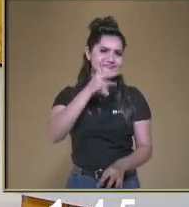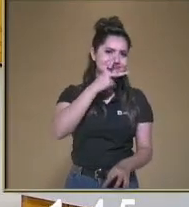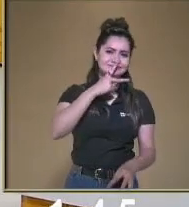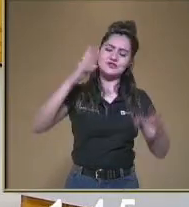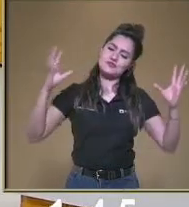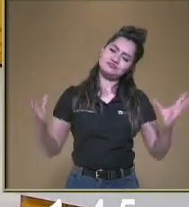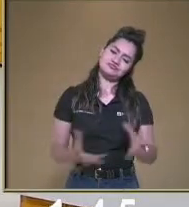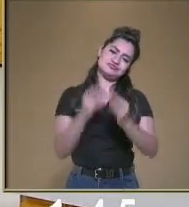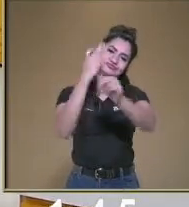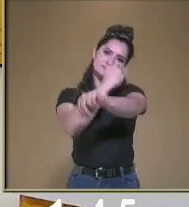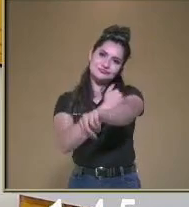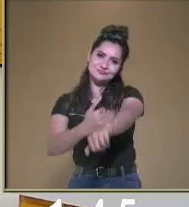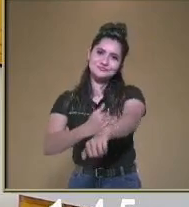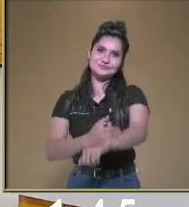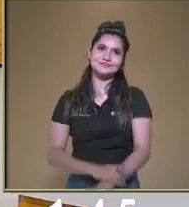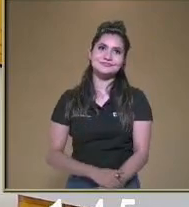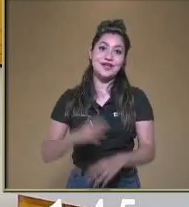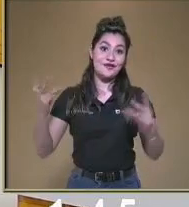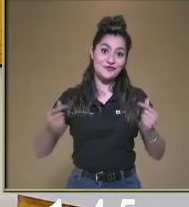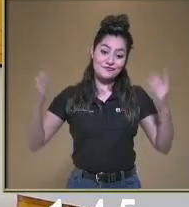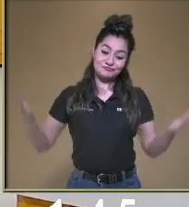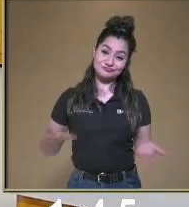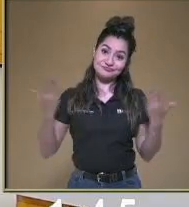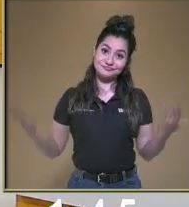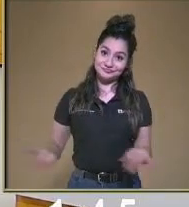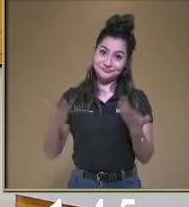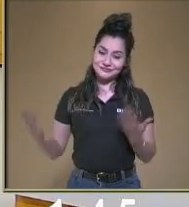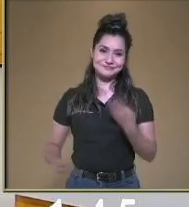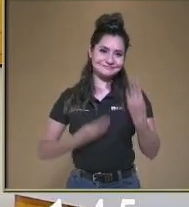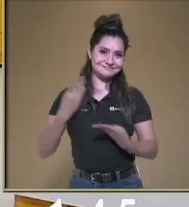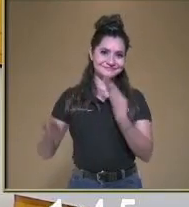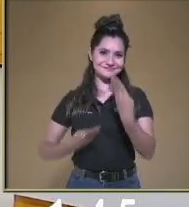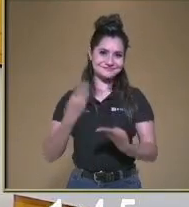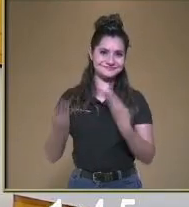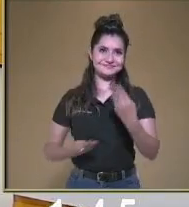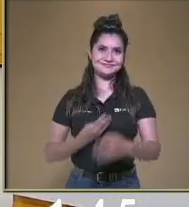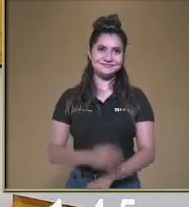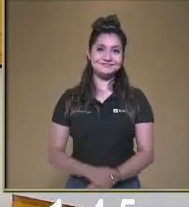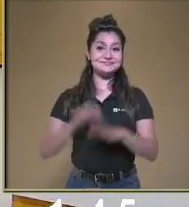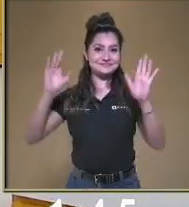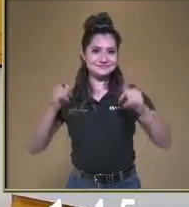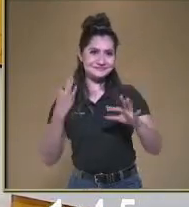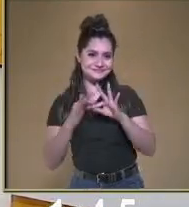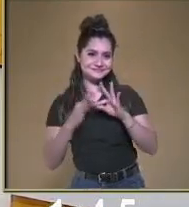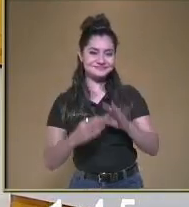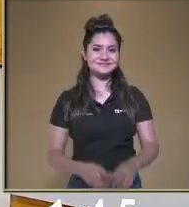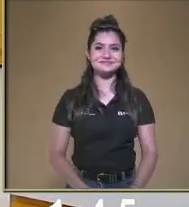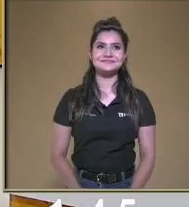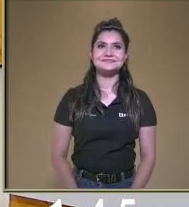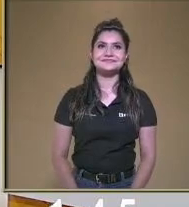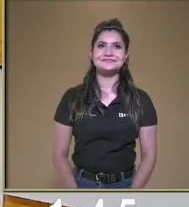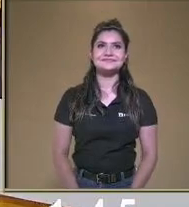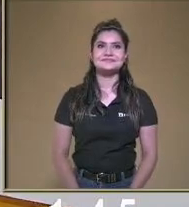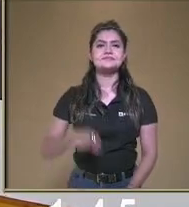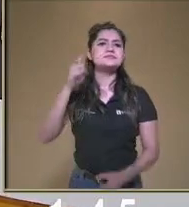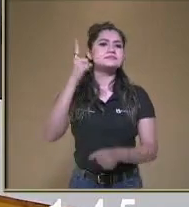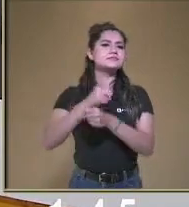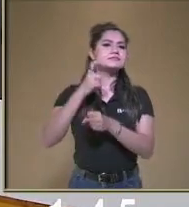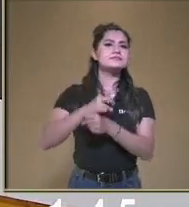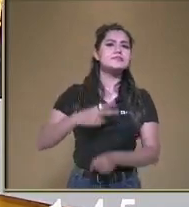absolutamente a todos, para que se empiecen a activar con nosotros con danza jazz. ¿Estamos listos? Primero vamos a respirar.